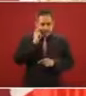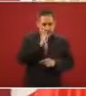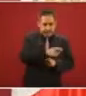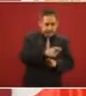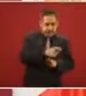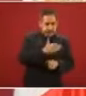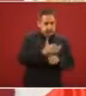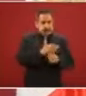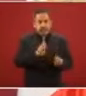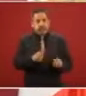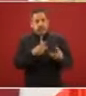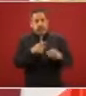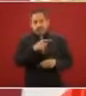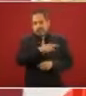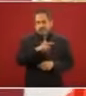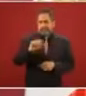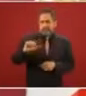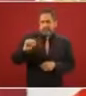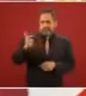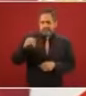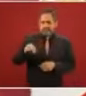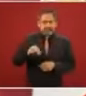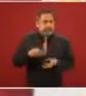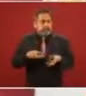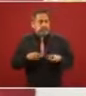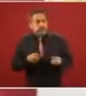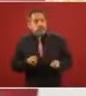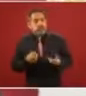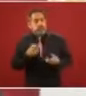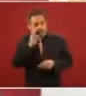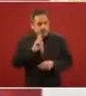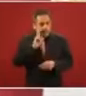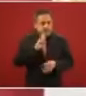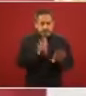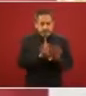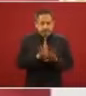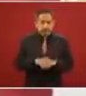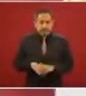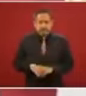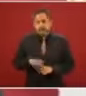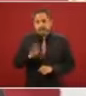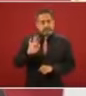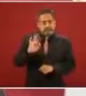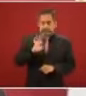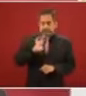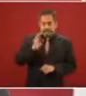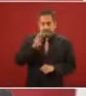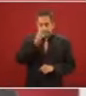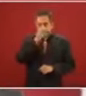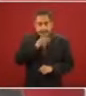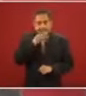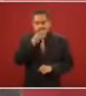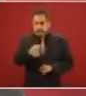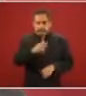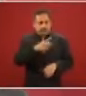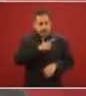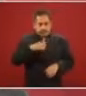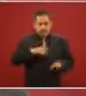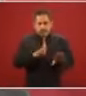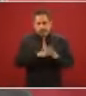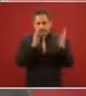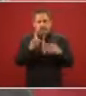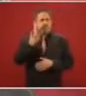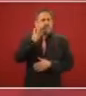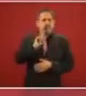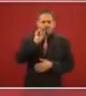racionalizar los gastos, pero si fuese ese el caso, de inmediato hay que atenderlo. Mañana